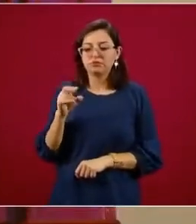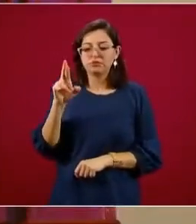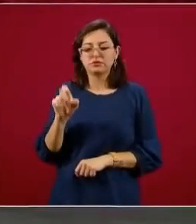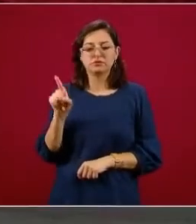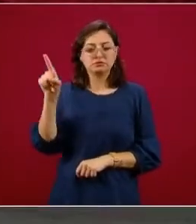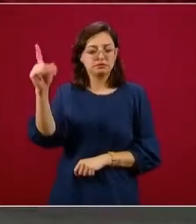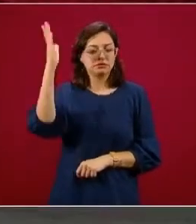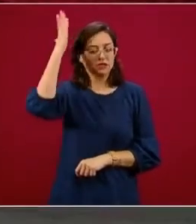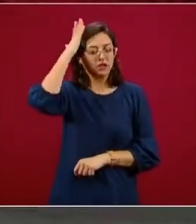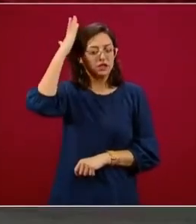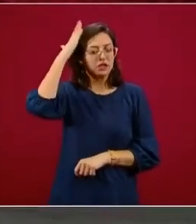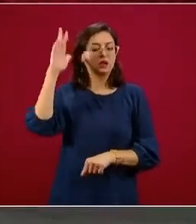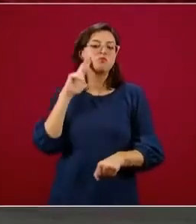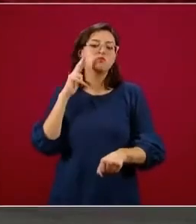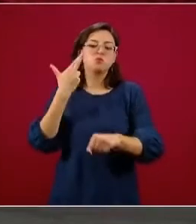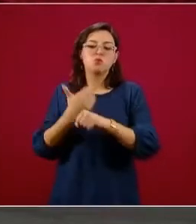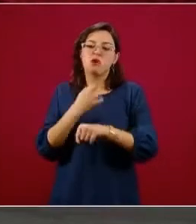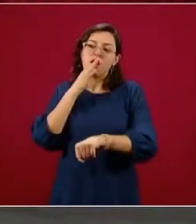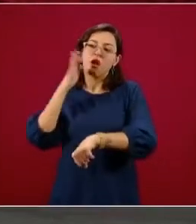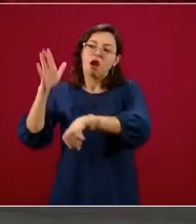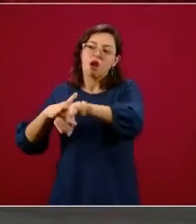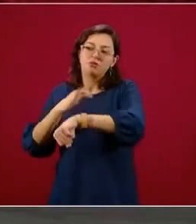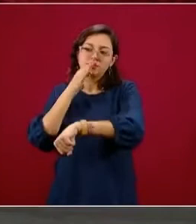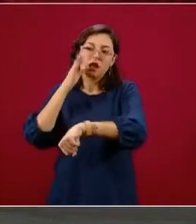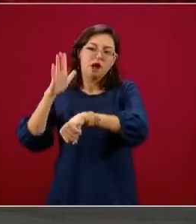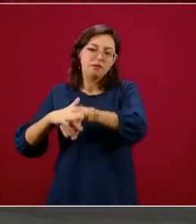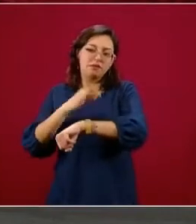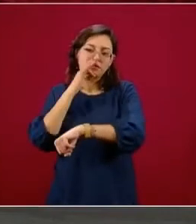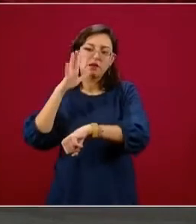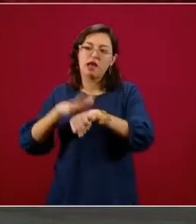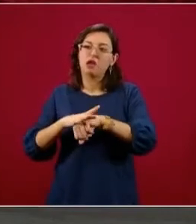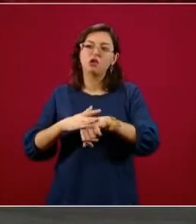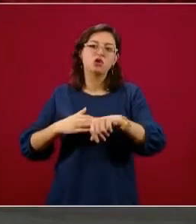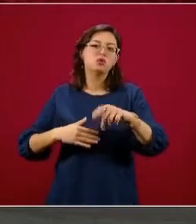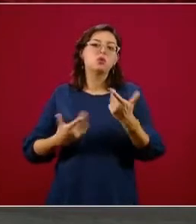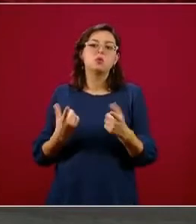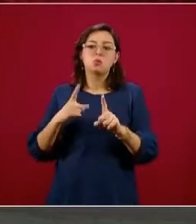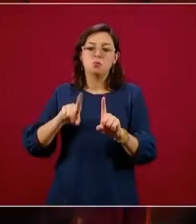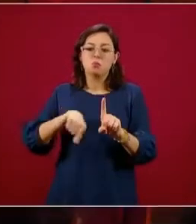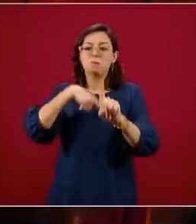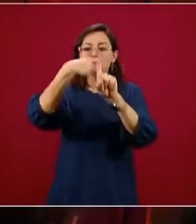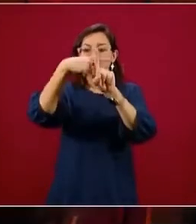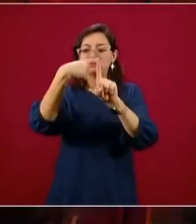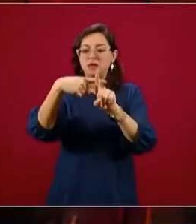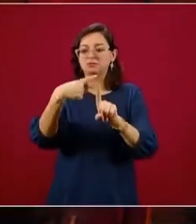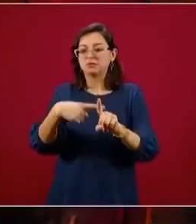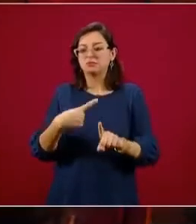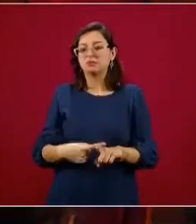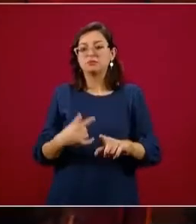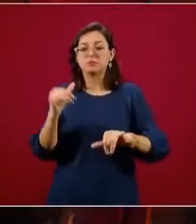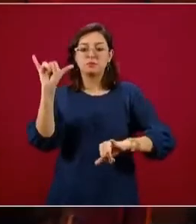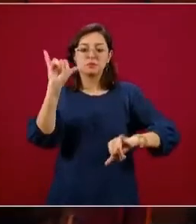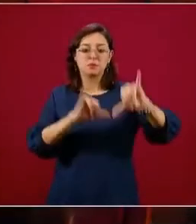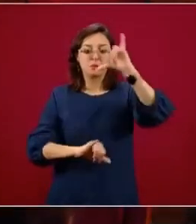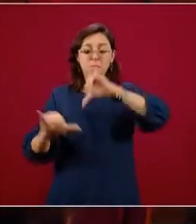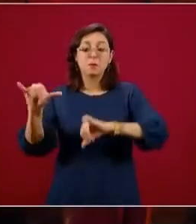rectora, que es la que recibe las notificaciones de los resultados positivos de los laboratorios privados. Todos